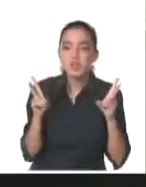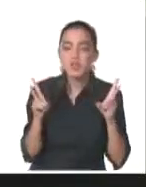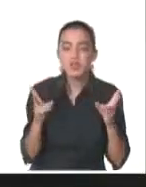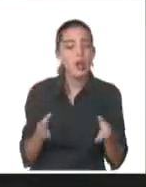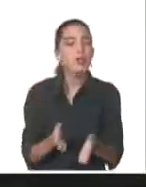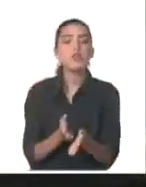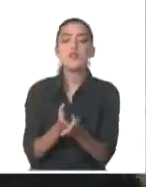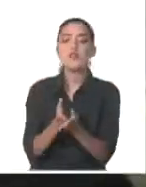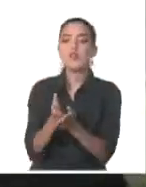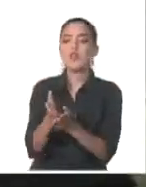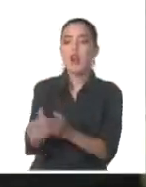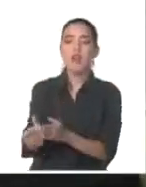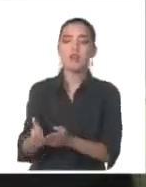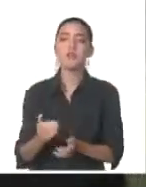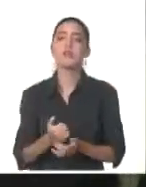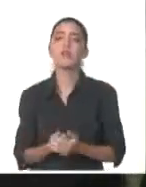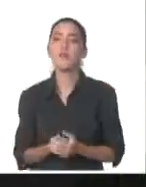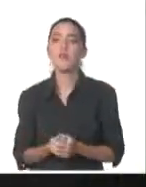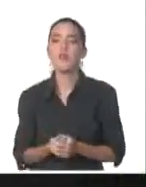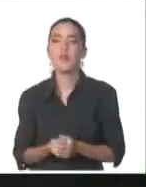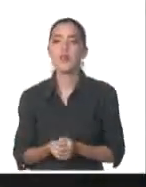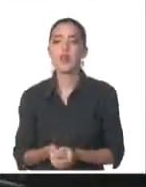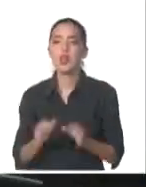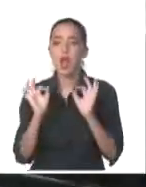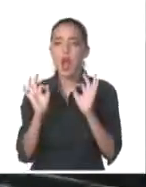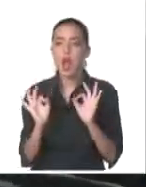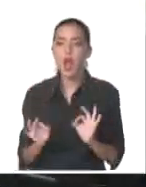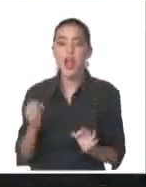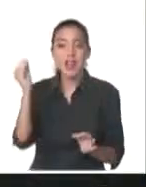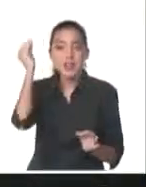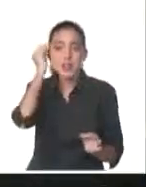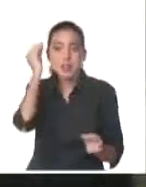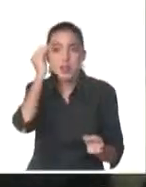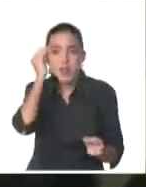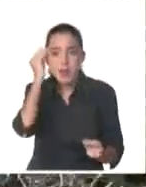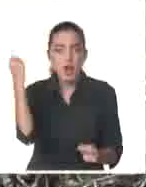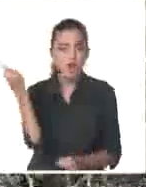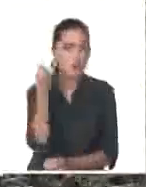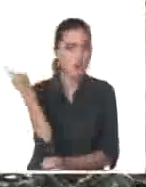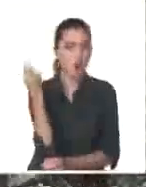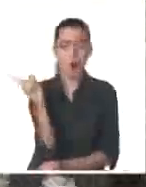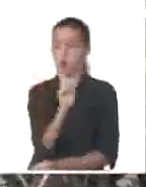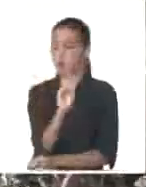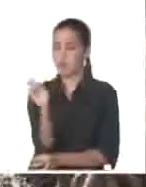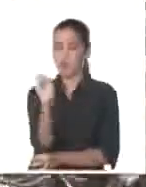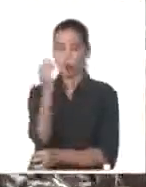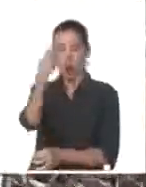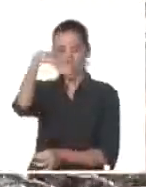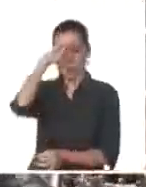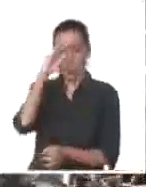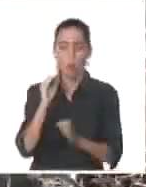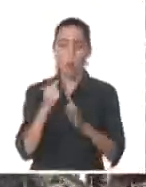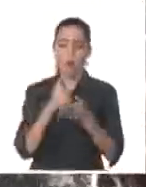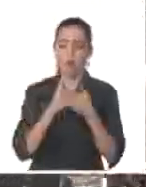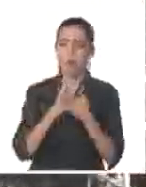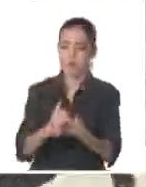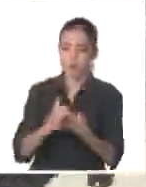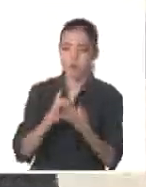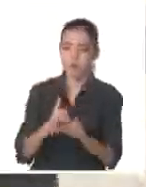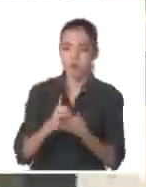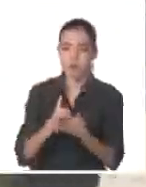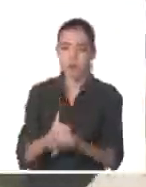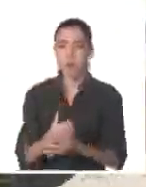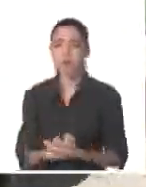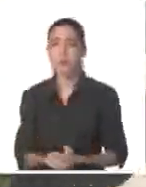tengan la certeza de que no están solos ni están abandonados. Cuba está en función de ustedes. El presidente del Consejo de Defensa Nacional, al